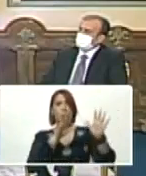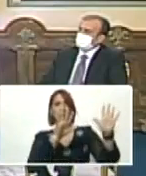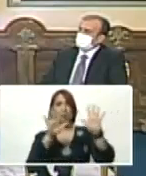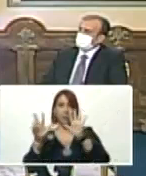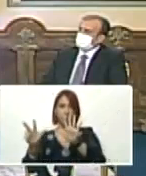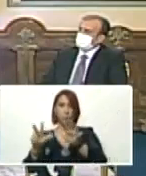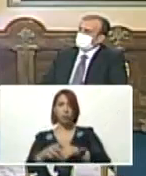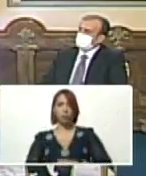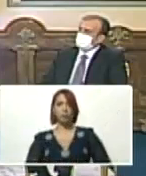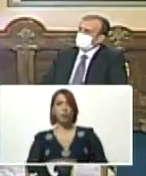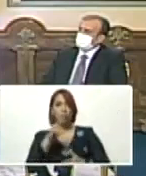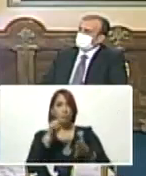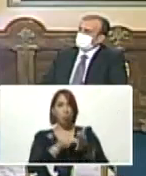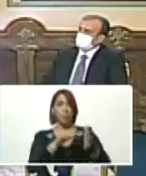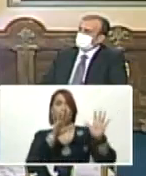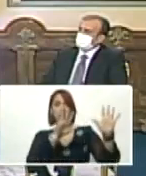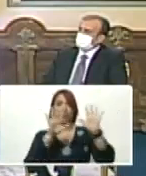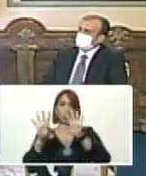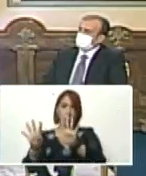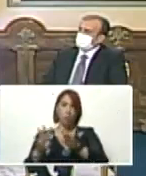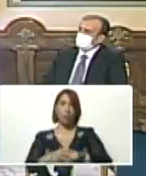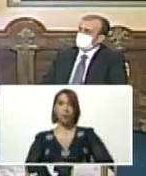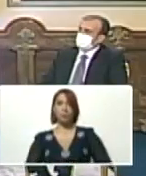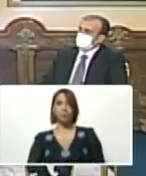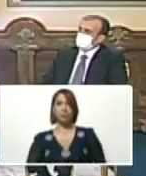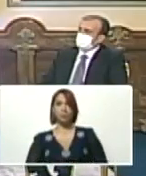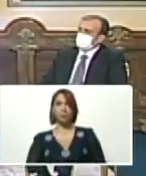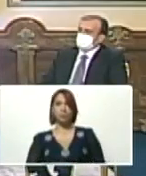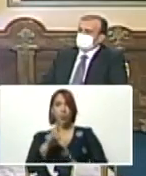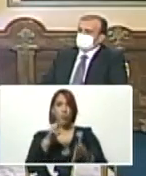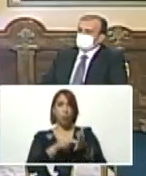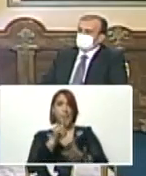2018, 2019,